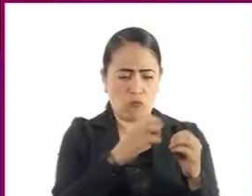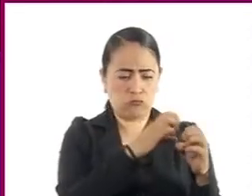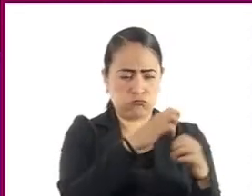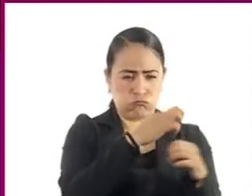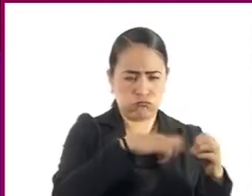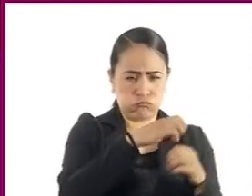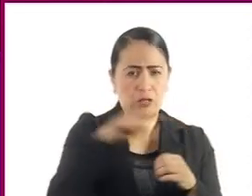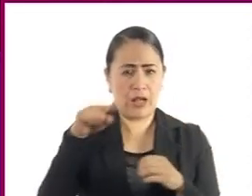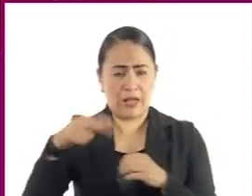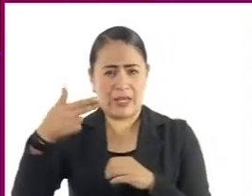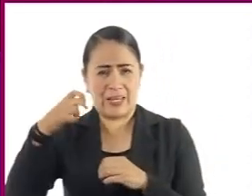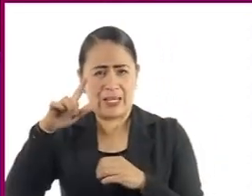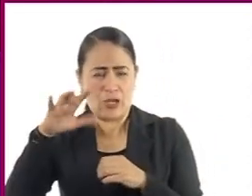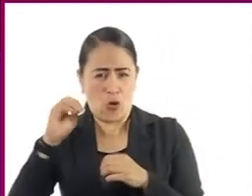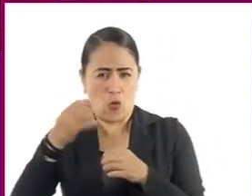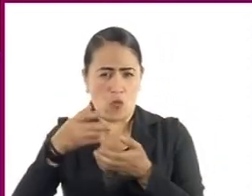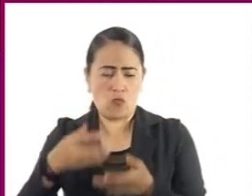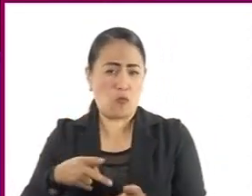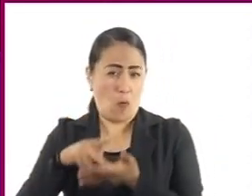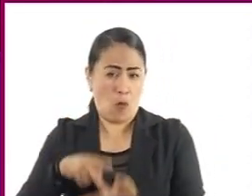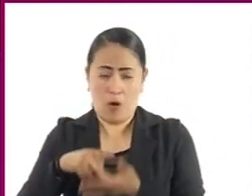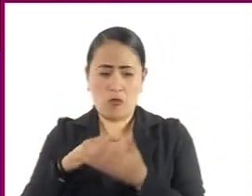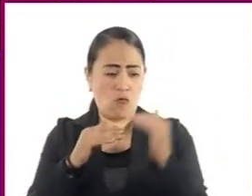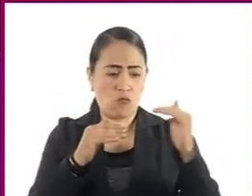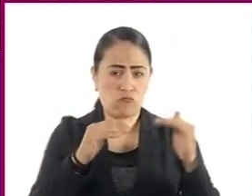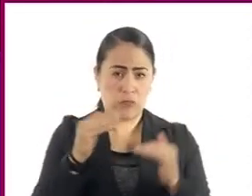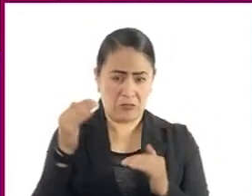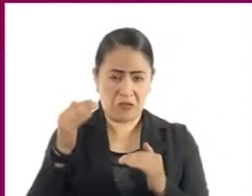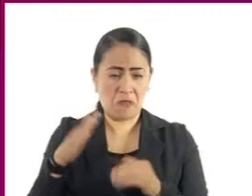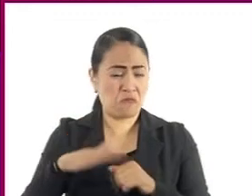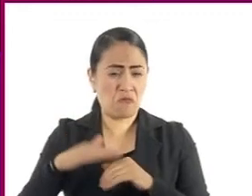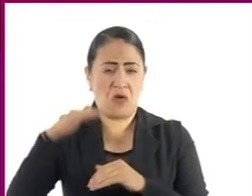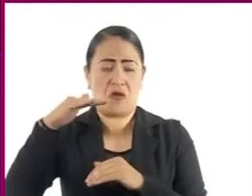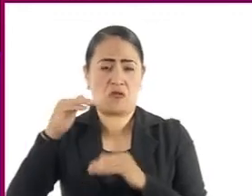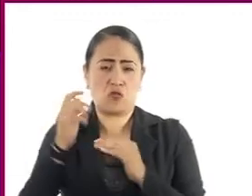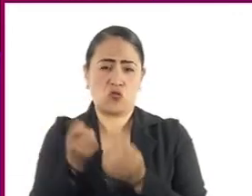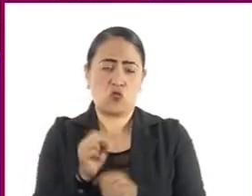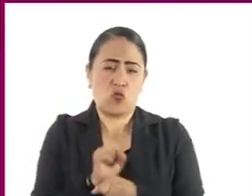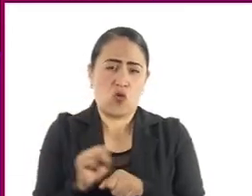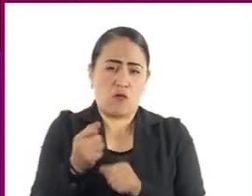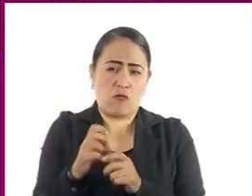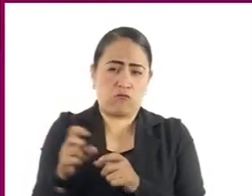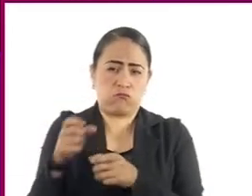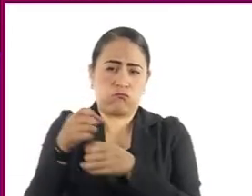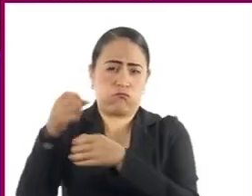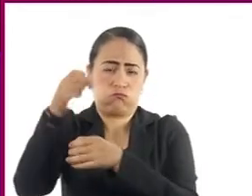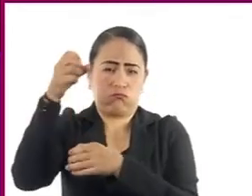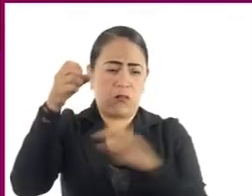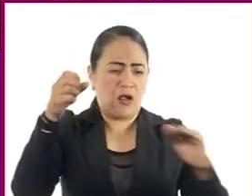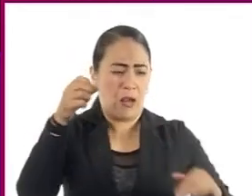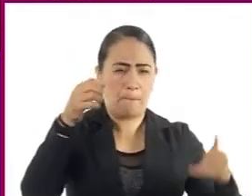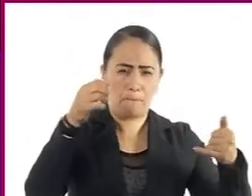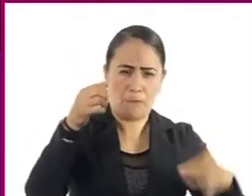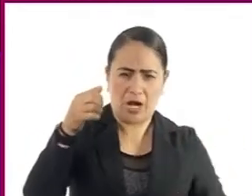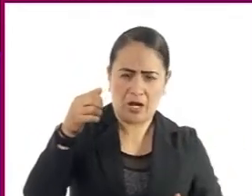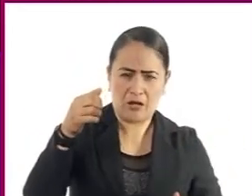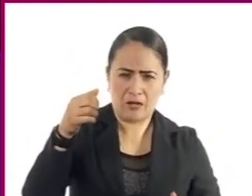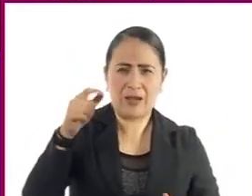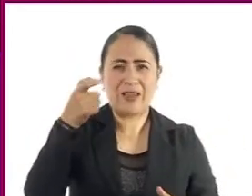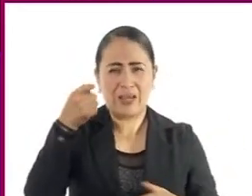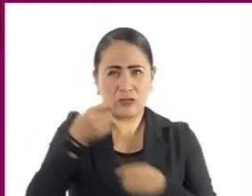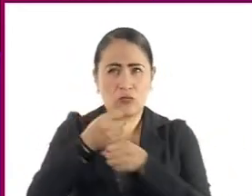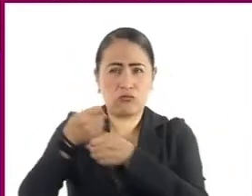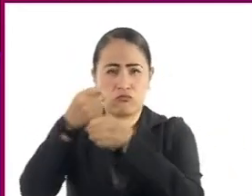pues van ascendiendo en comparación con las del aire y por tanto, pues el globo puede elevarse. Ah, mire,